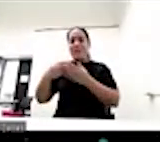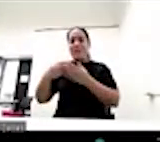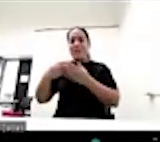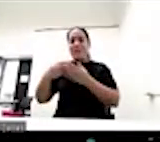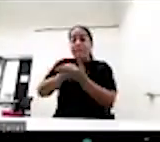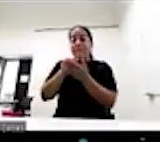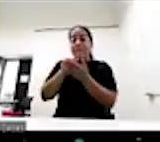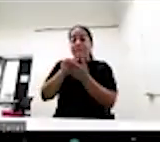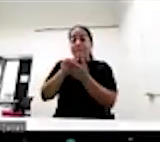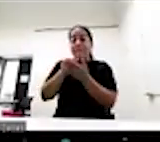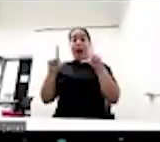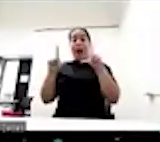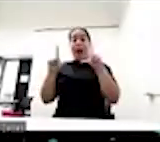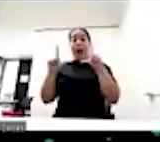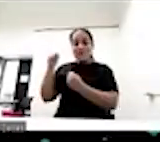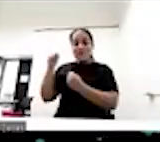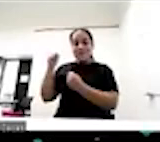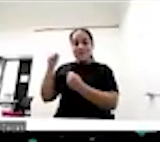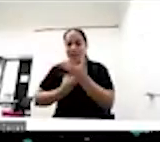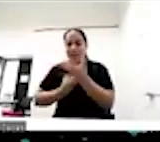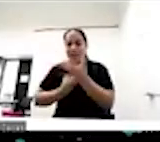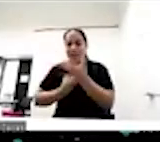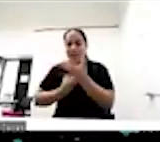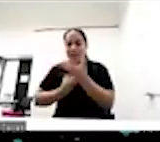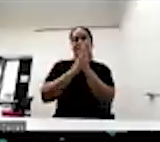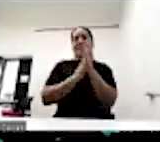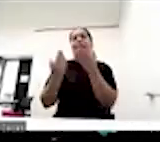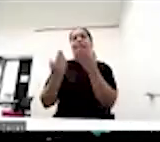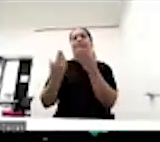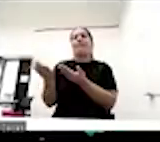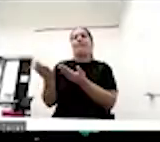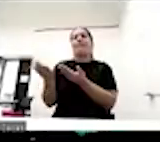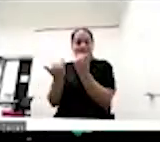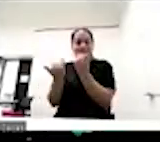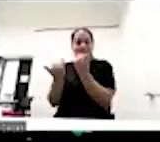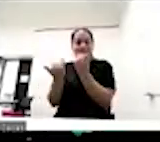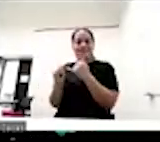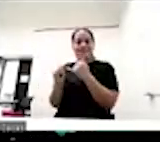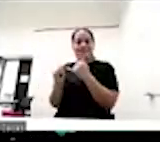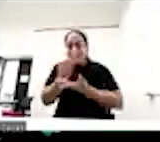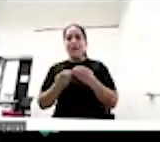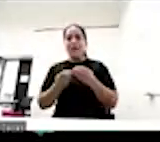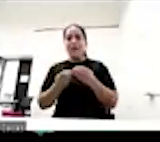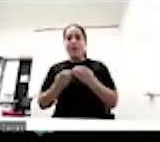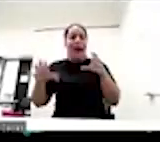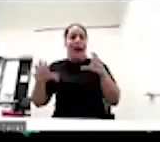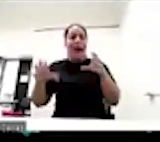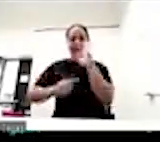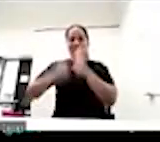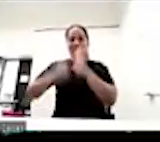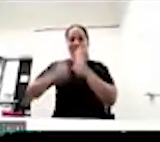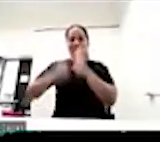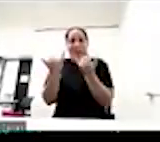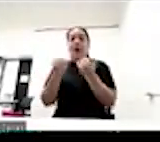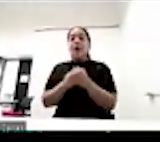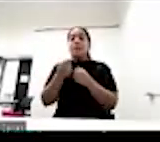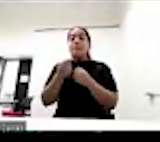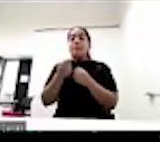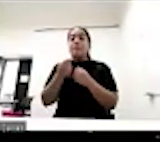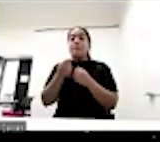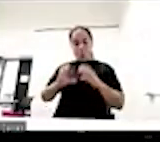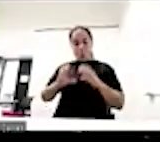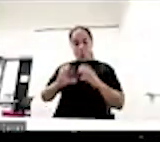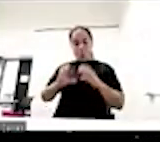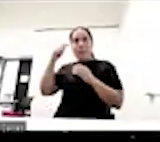es convocado. El deseo de crear. Crear para actuar. El cuerpo y la mente se unen como un dueto